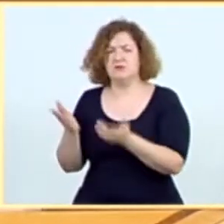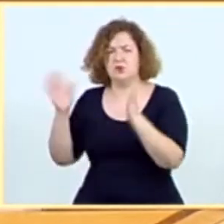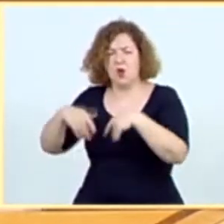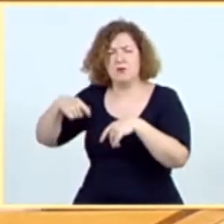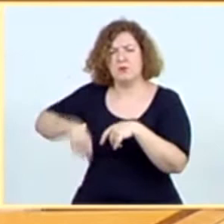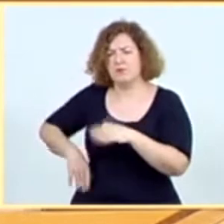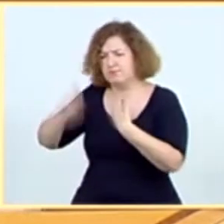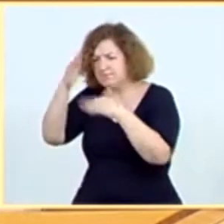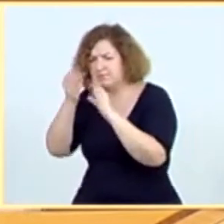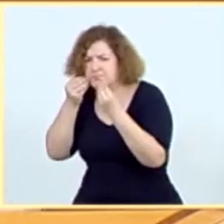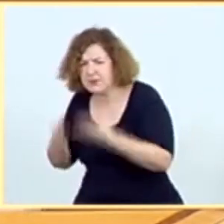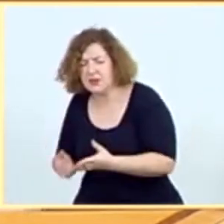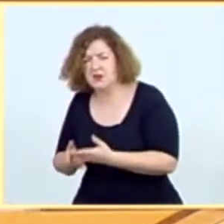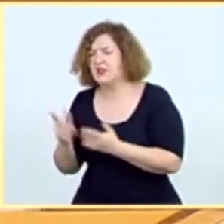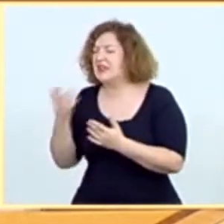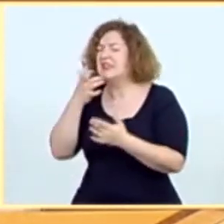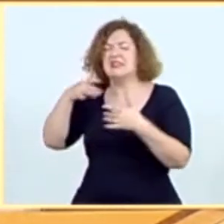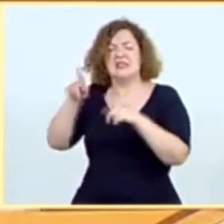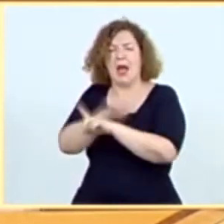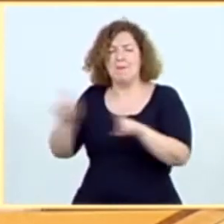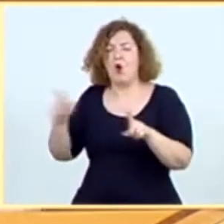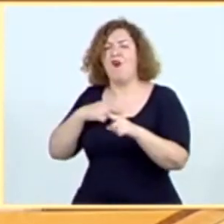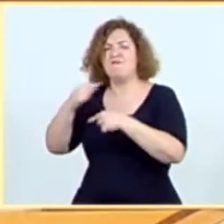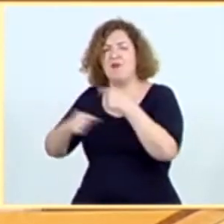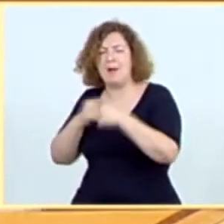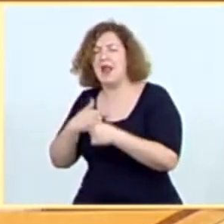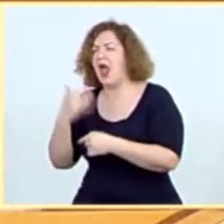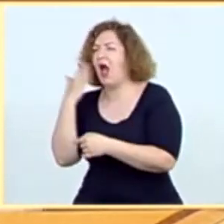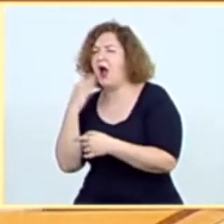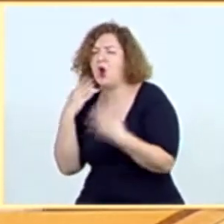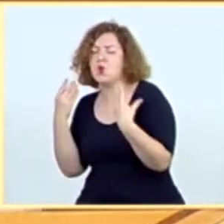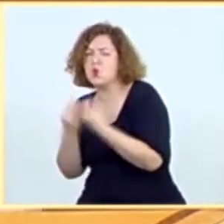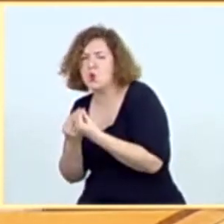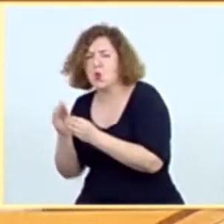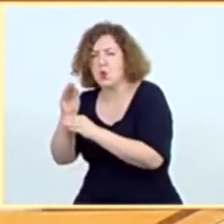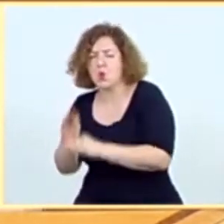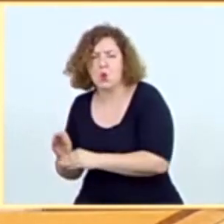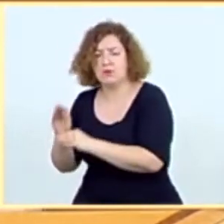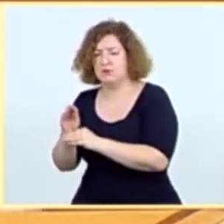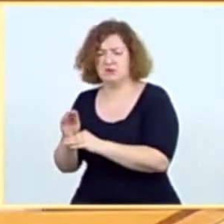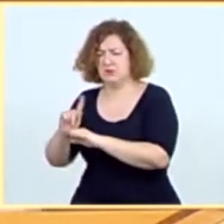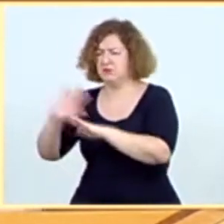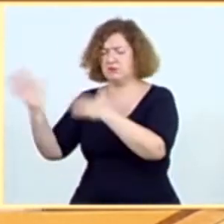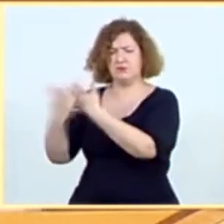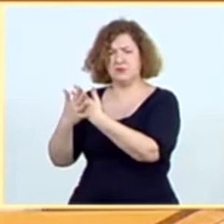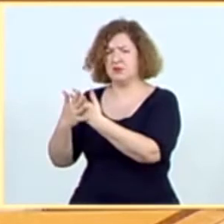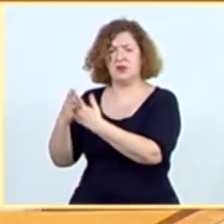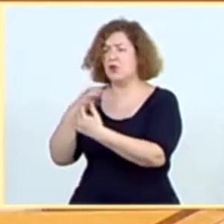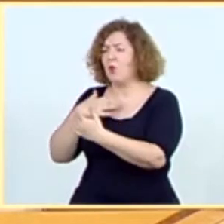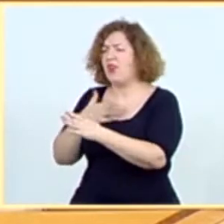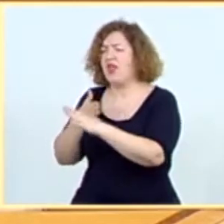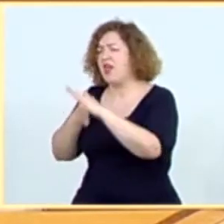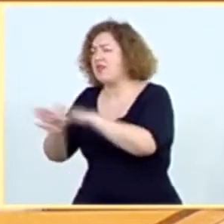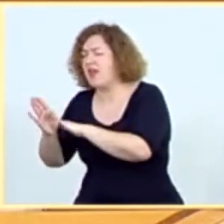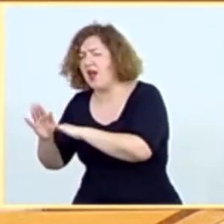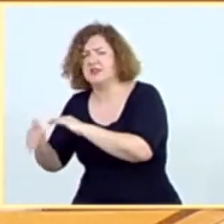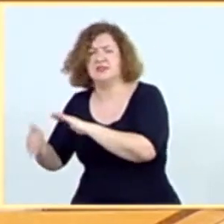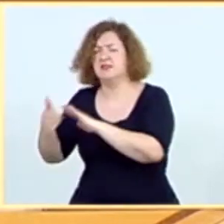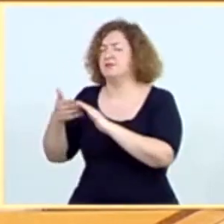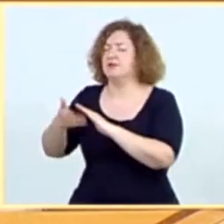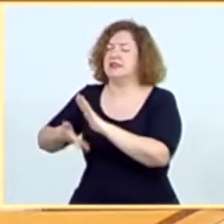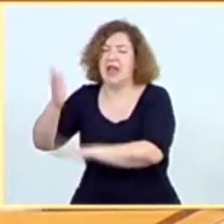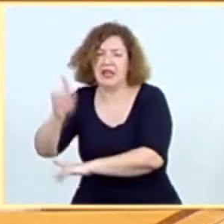poder recibir la compañía, el consuelo y el cariño de sus familias. Los aislaron sin poder salir y sin que nadie pudiera entrar, salvo el escaso personal que